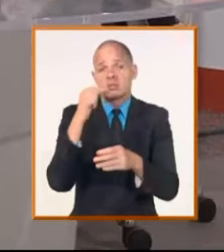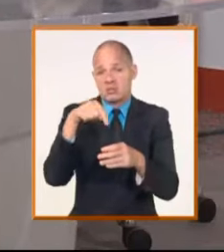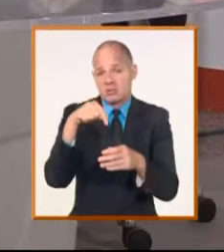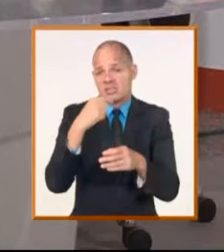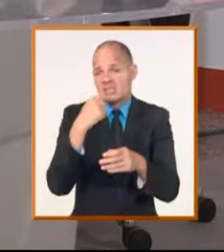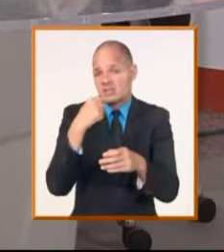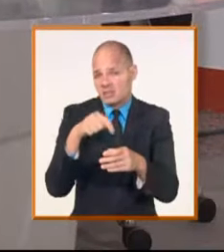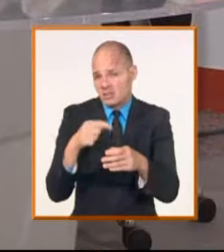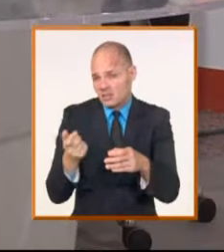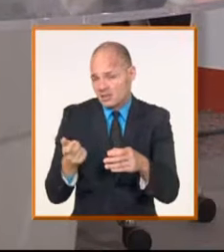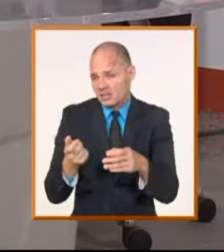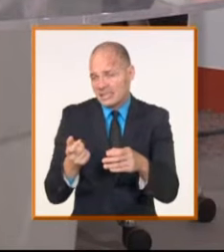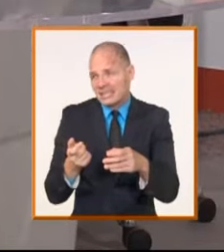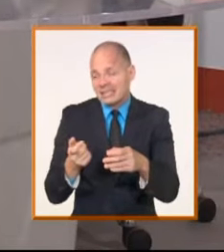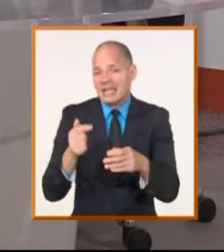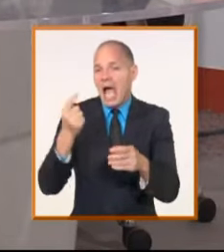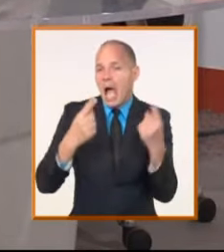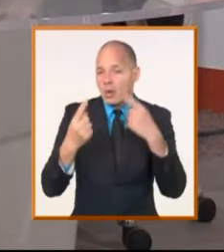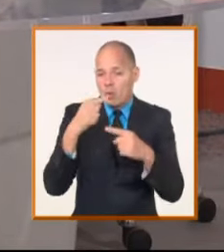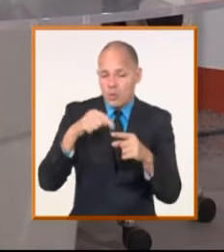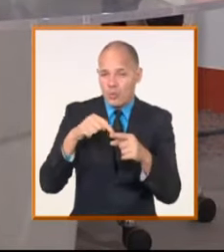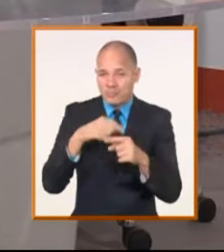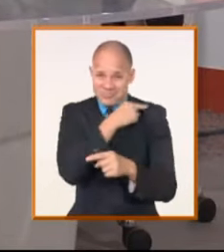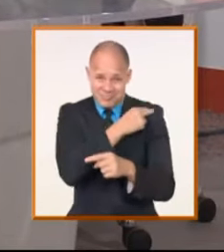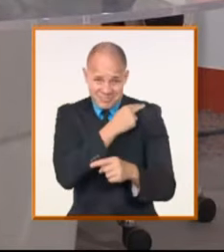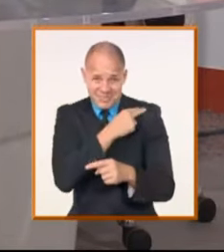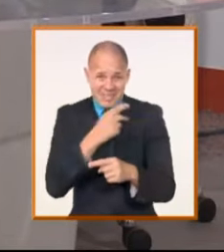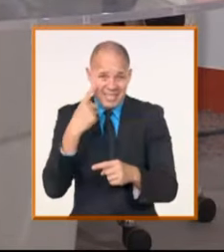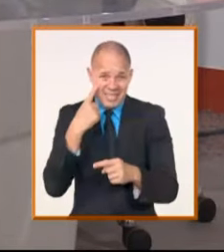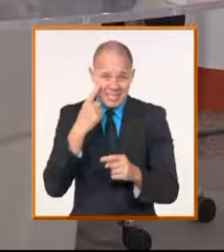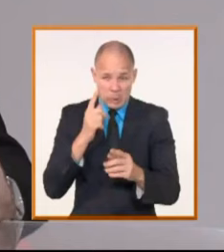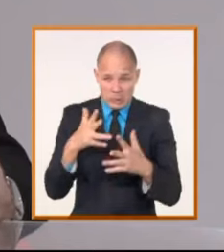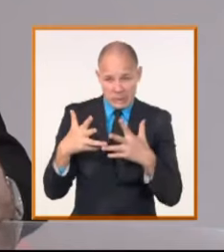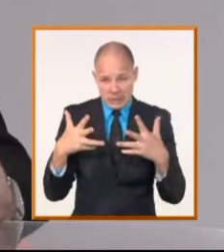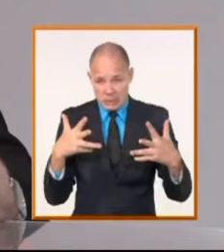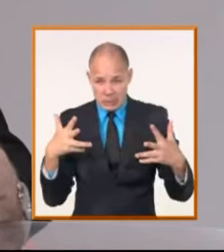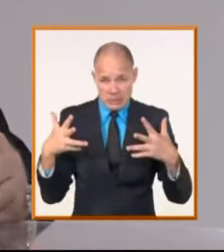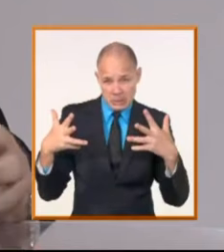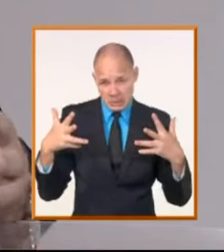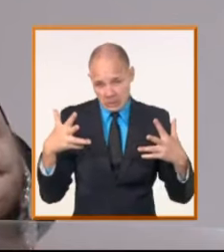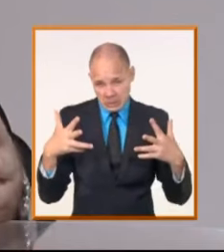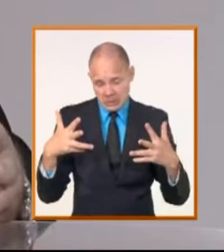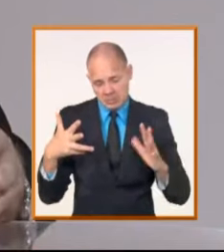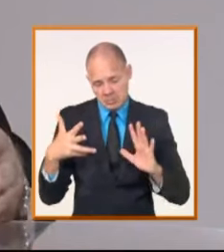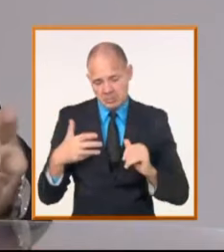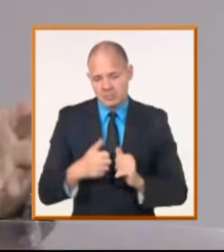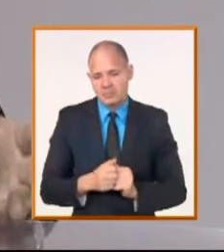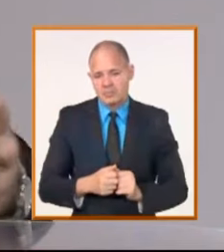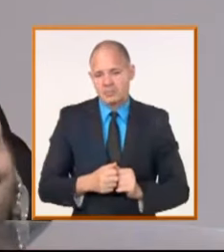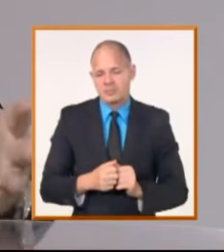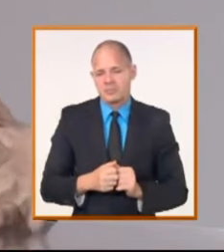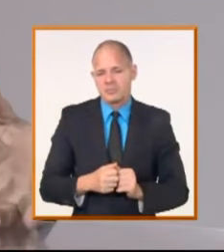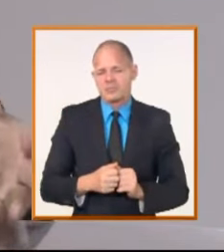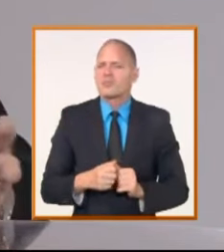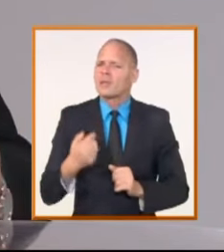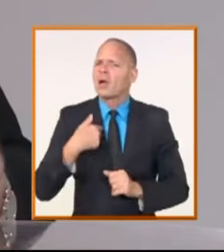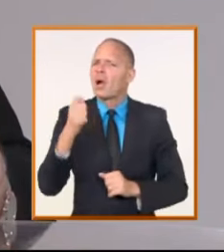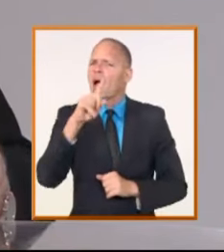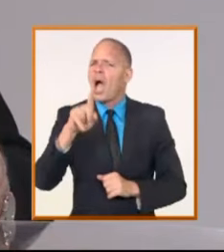vamos a decir, algún elemento positivo que pueda ayudar a su campaña? A ver, ¿qué es el presidente? O sea,